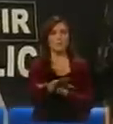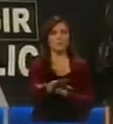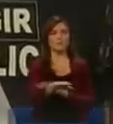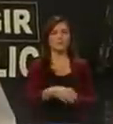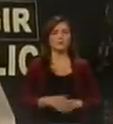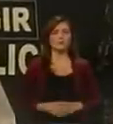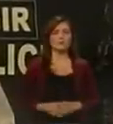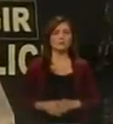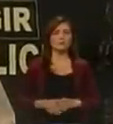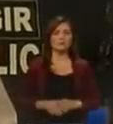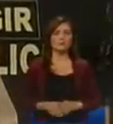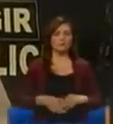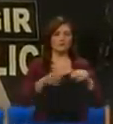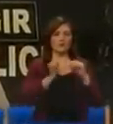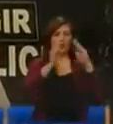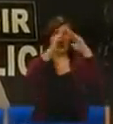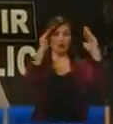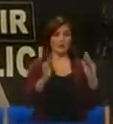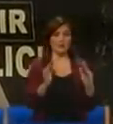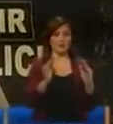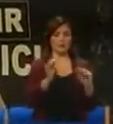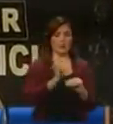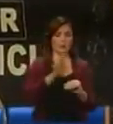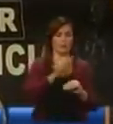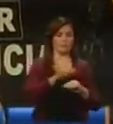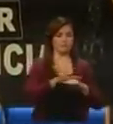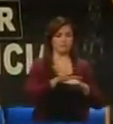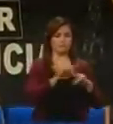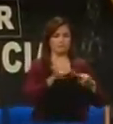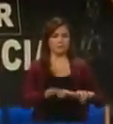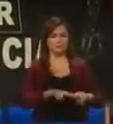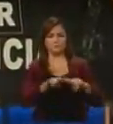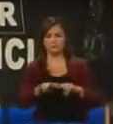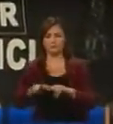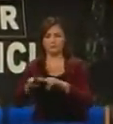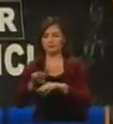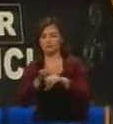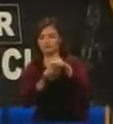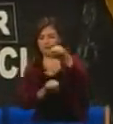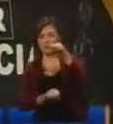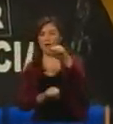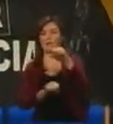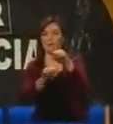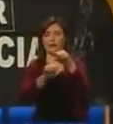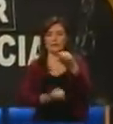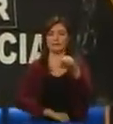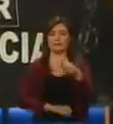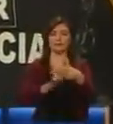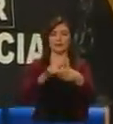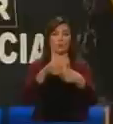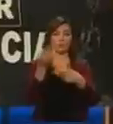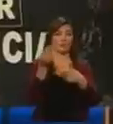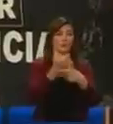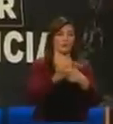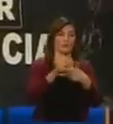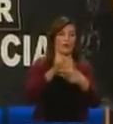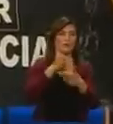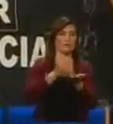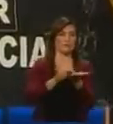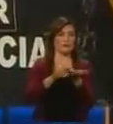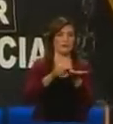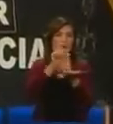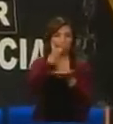Se ha procedido a hacer la revisión completa de este bien inmueble. Se ha encontrado pues decenas de dosis